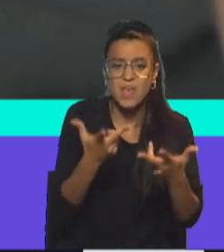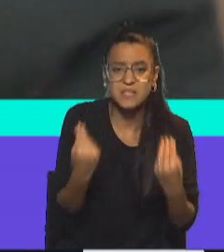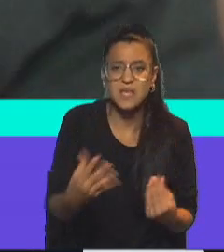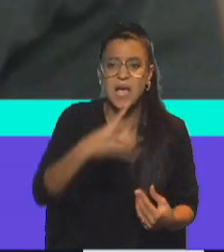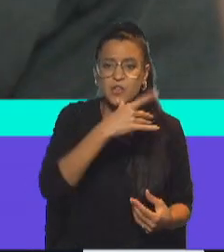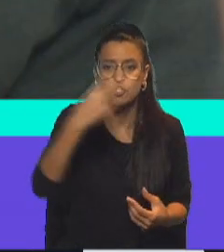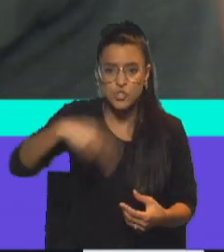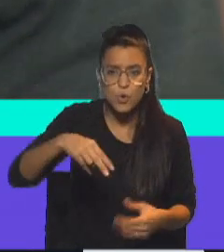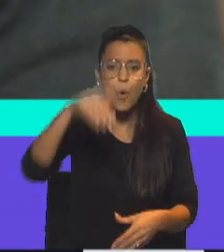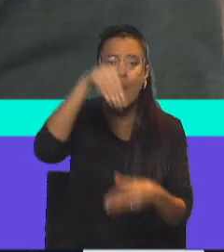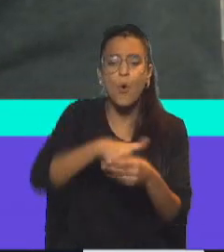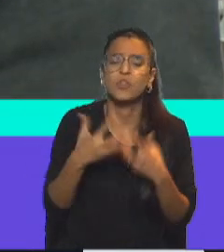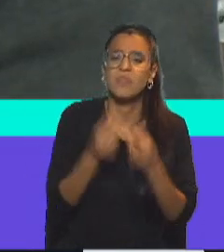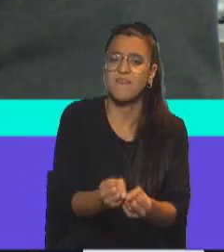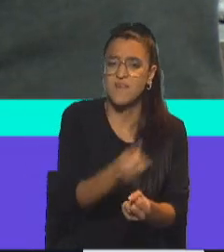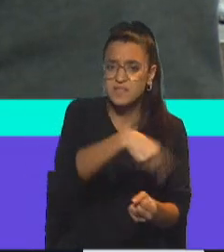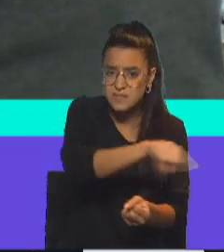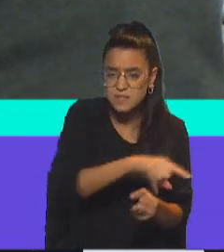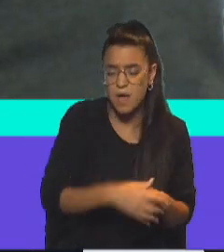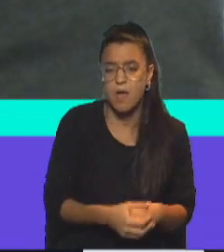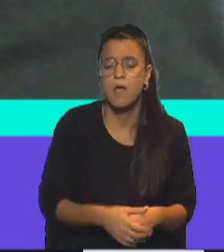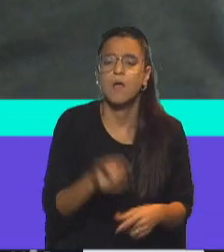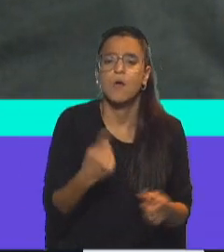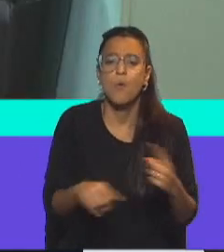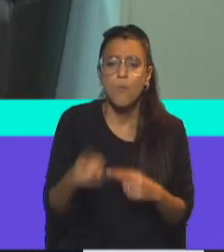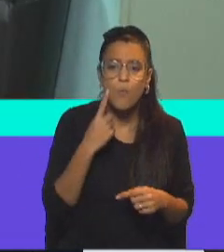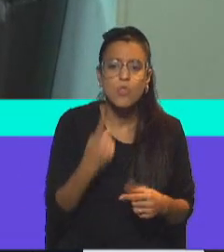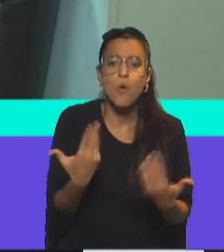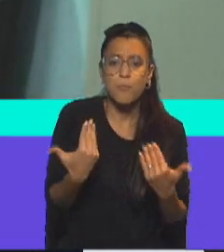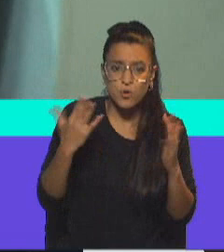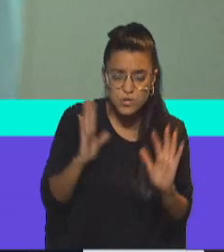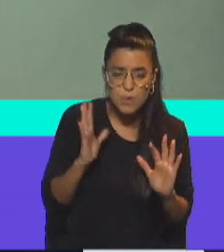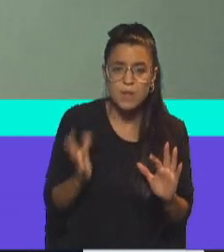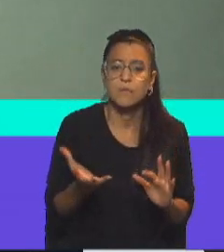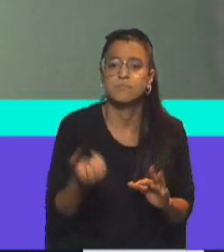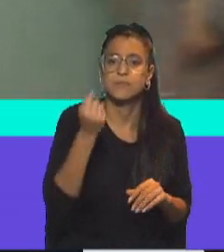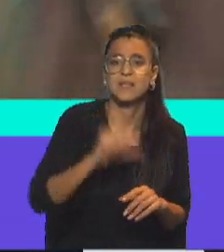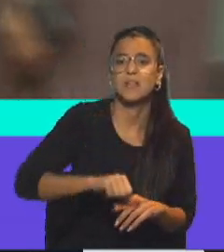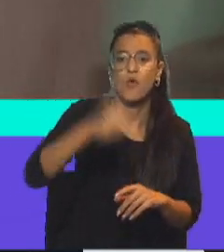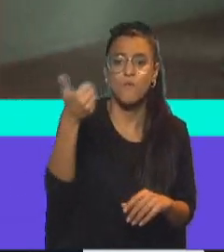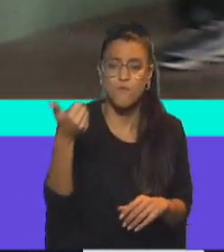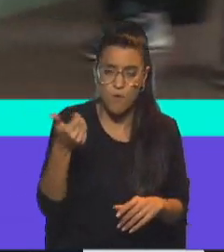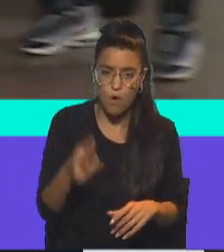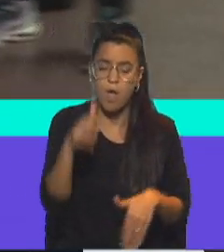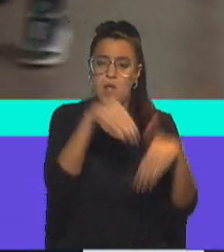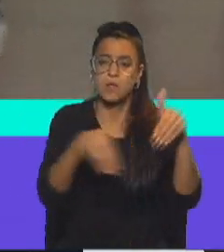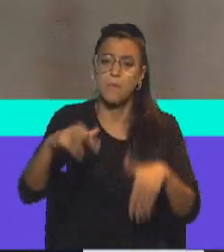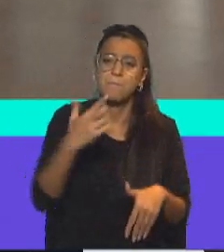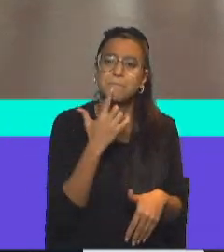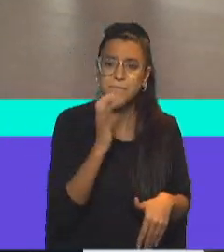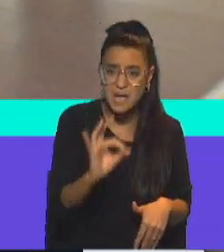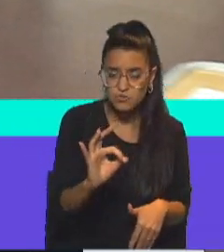14 de noviembre voten en defensa propia cuando dieron un poquito la posibilidad de obtener un triunfo parcial en la elección pasó